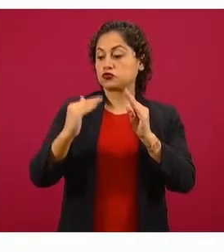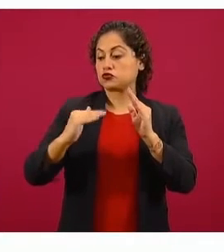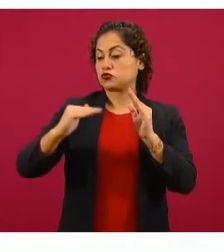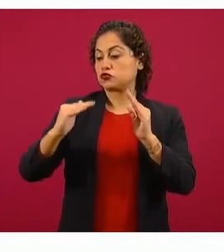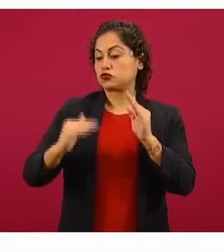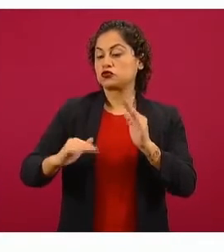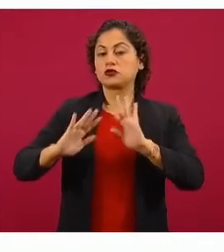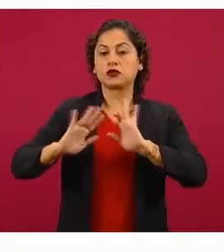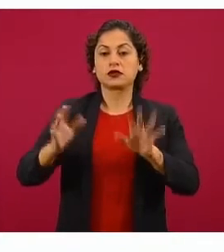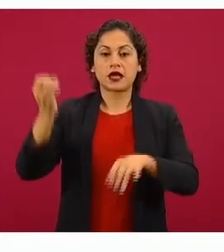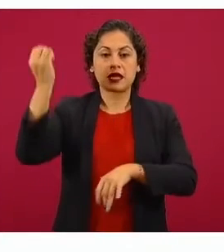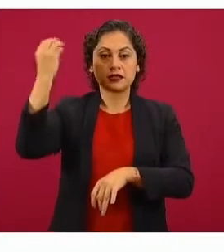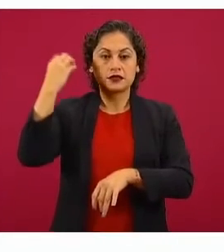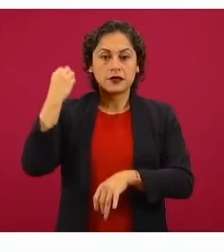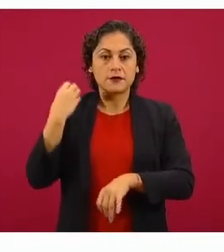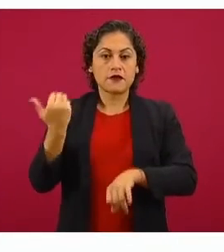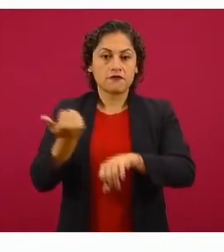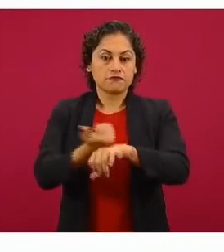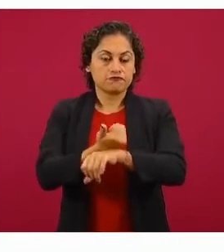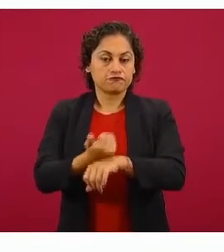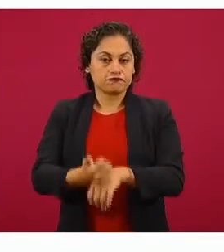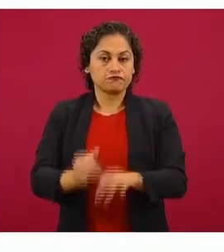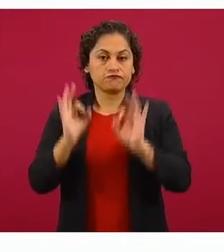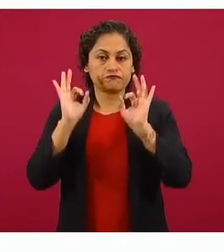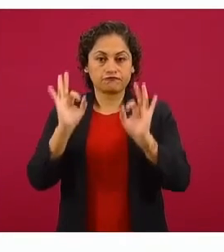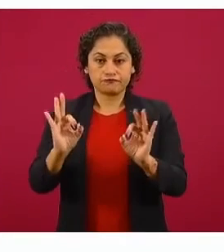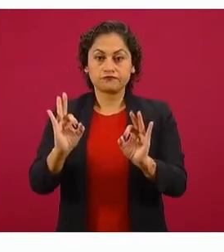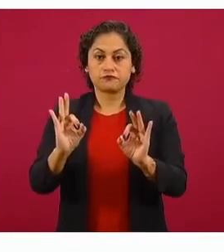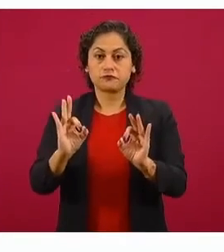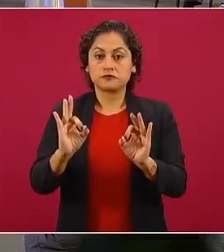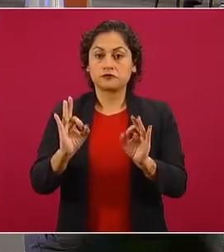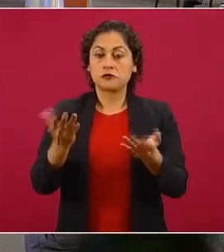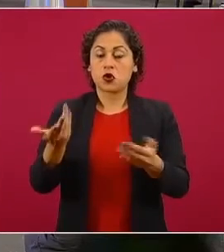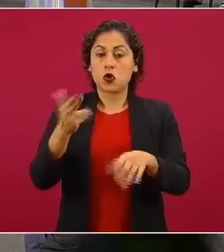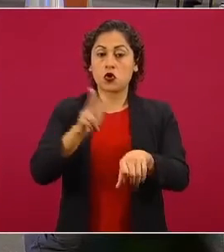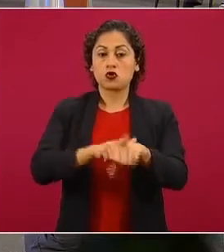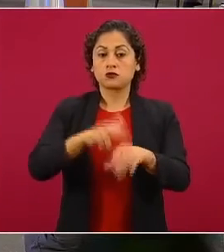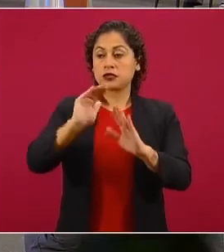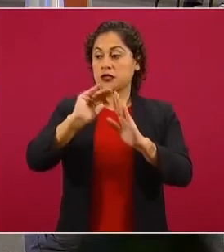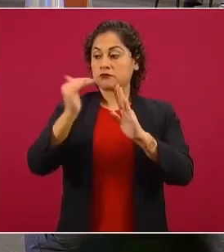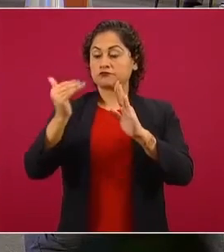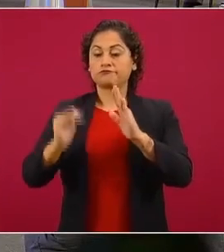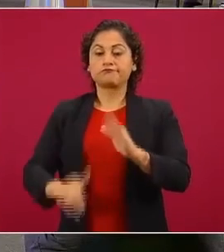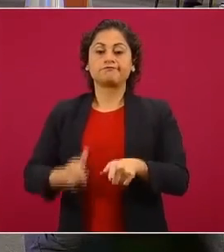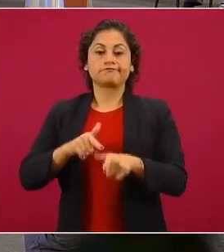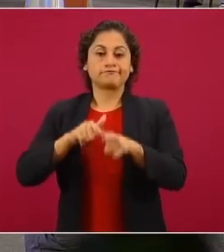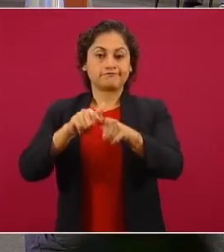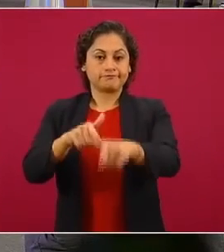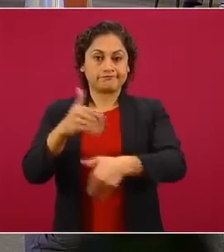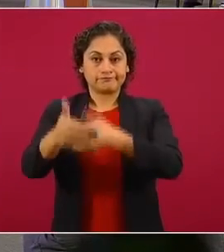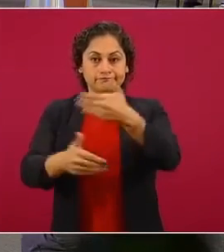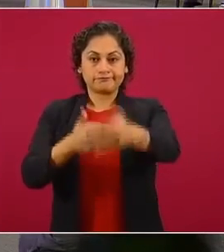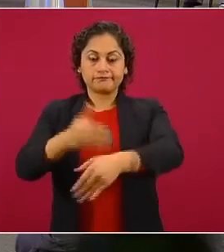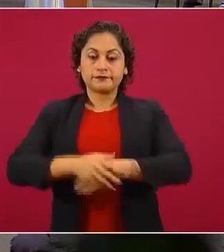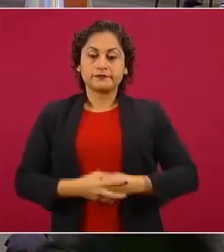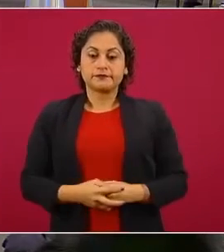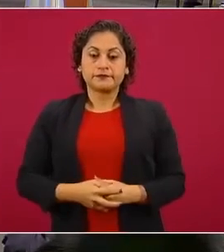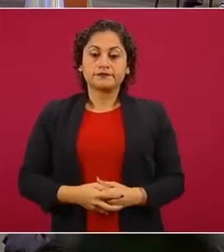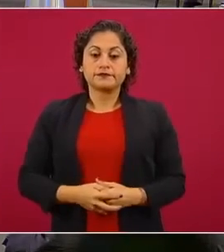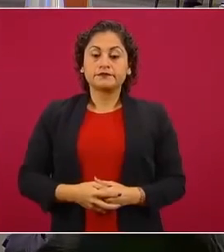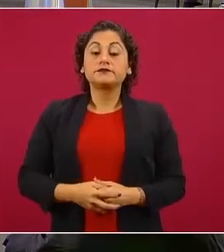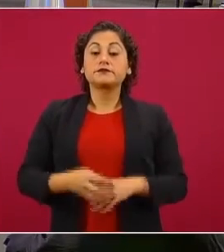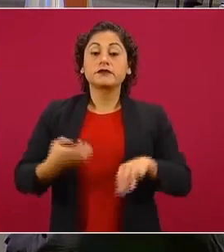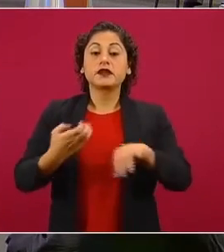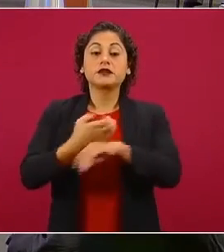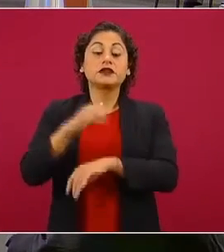en amarillo. La siguiente, y una reducción de la hospitalización que se mantiene hasta el momento. La siguiente,